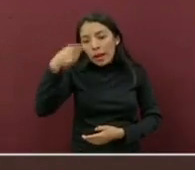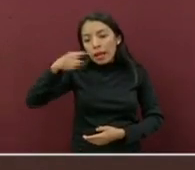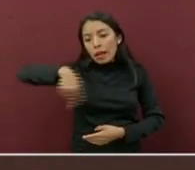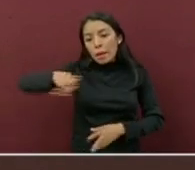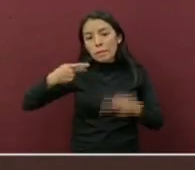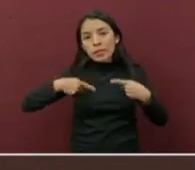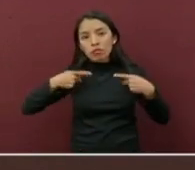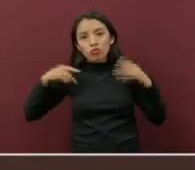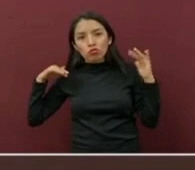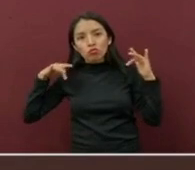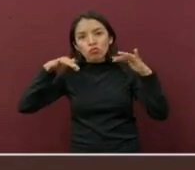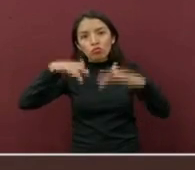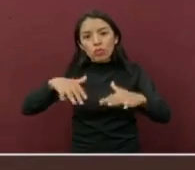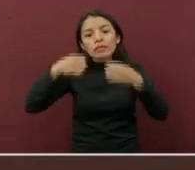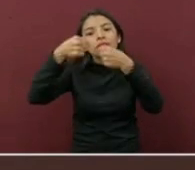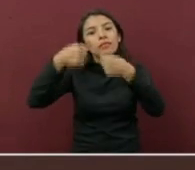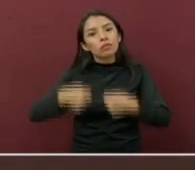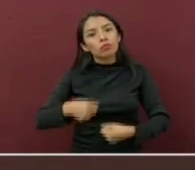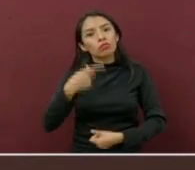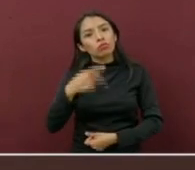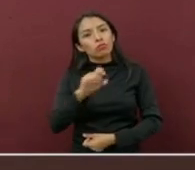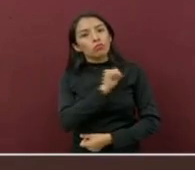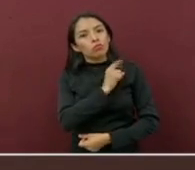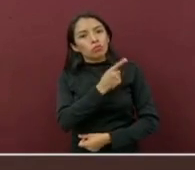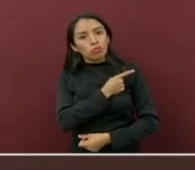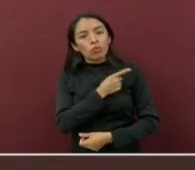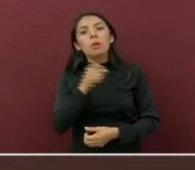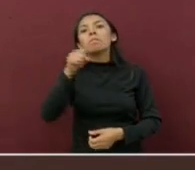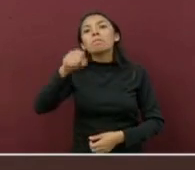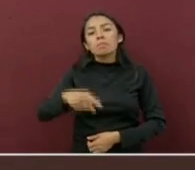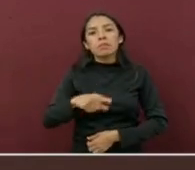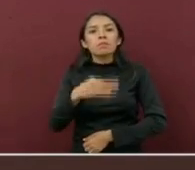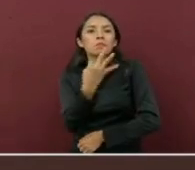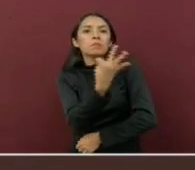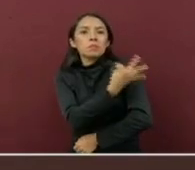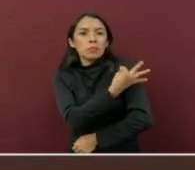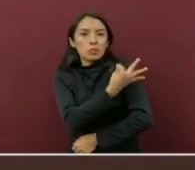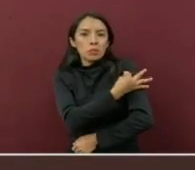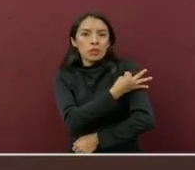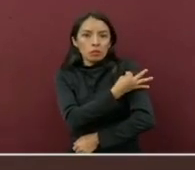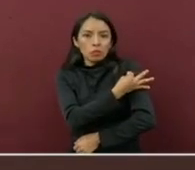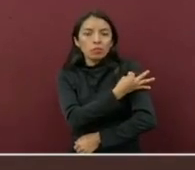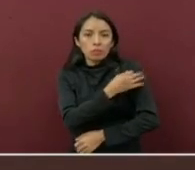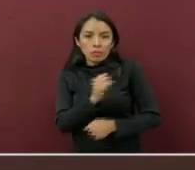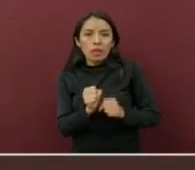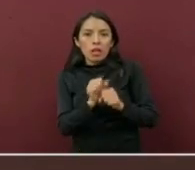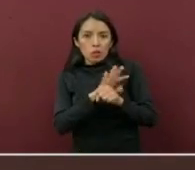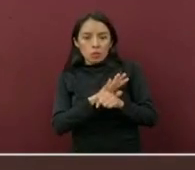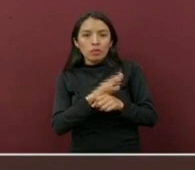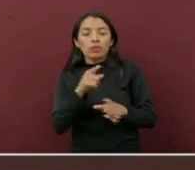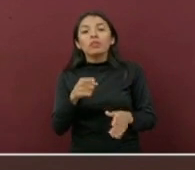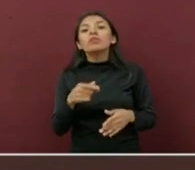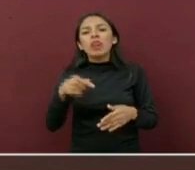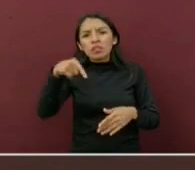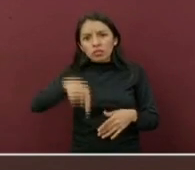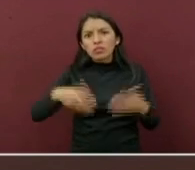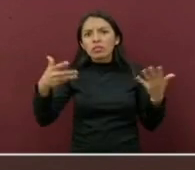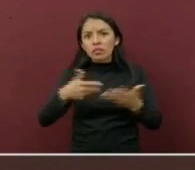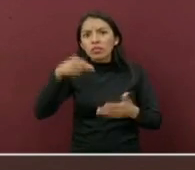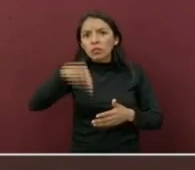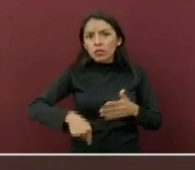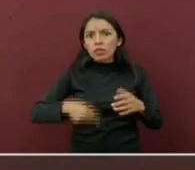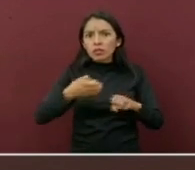con respecto a la vacunación contra kobe 19 que se está realizando en nuestro estado les